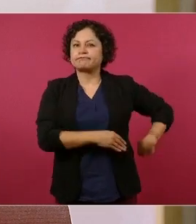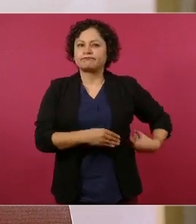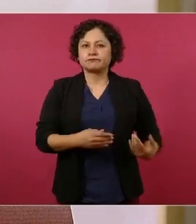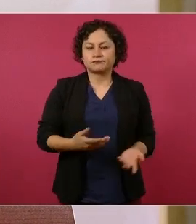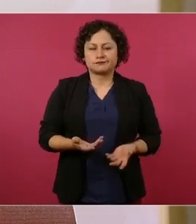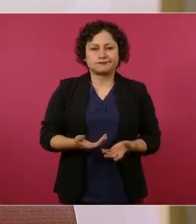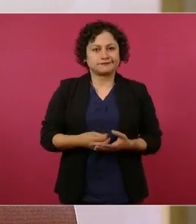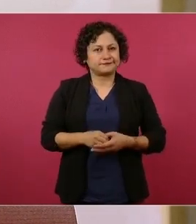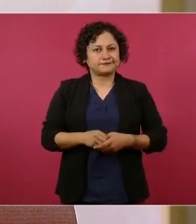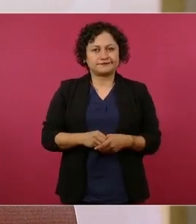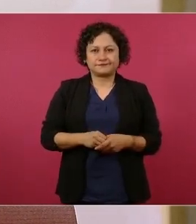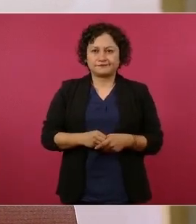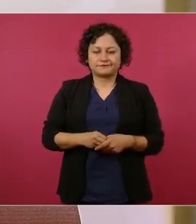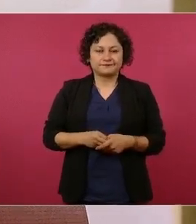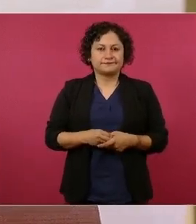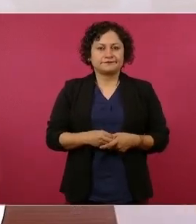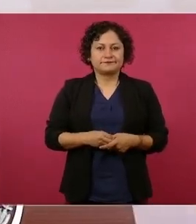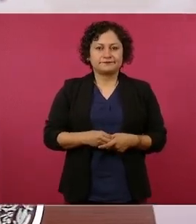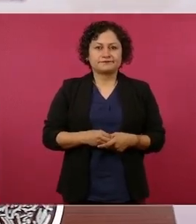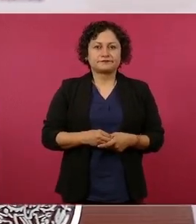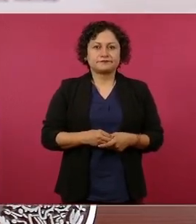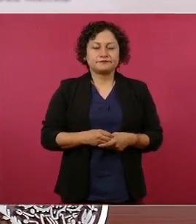¿Por qué?